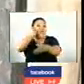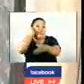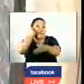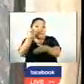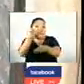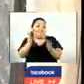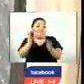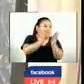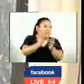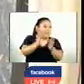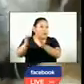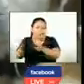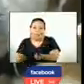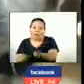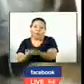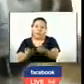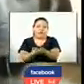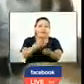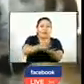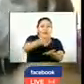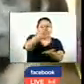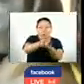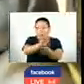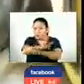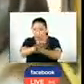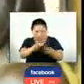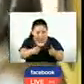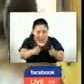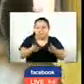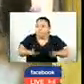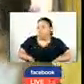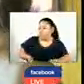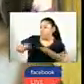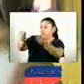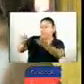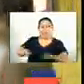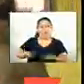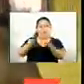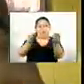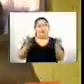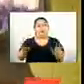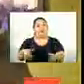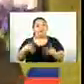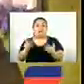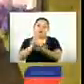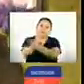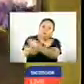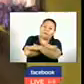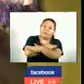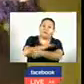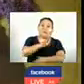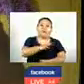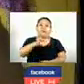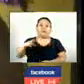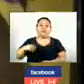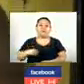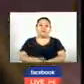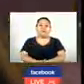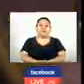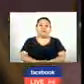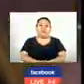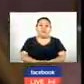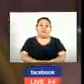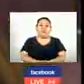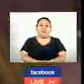logística de rescatar animales y luego entregarlos a otras personas con la misión de rodearlo del cariño de una familia de tan